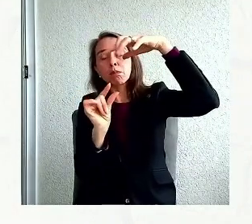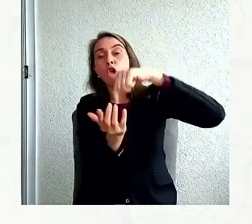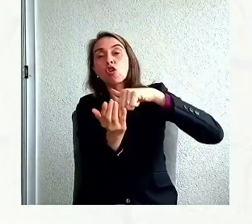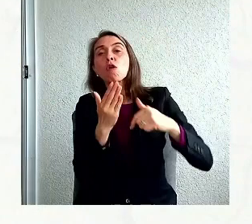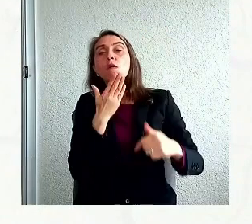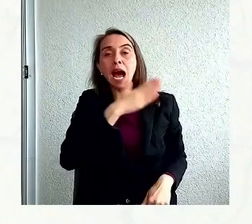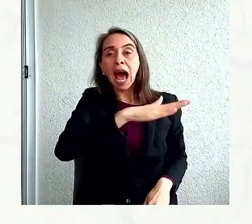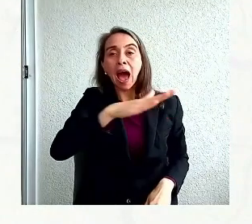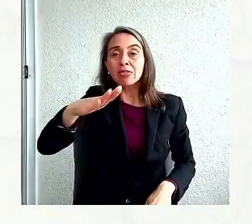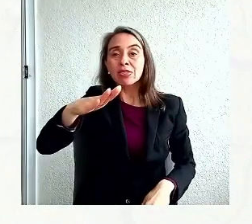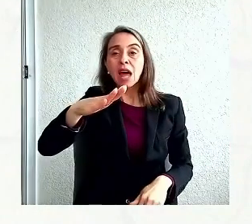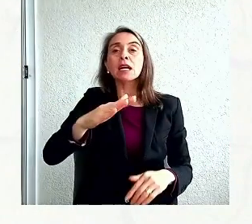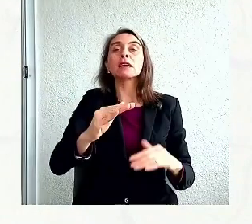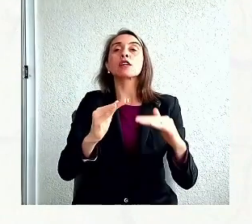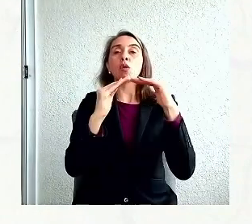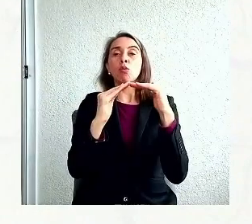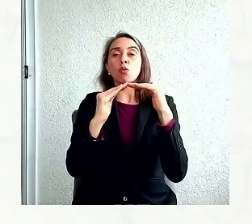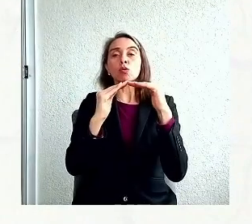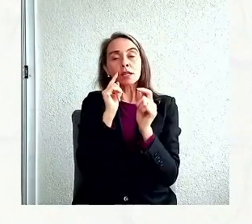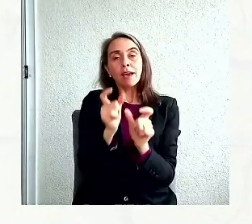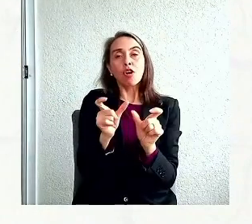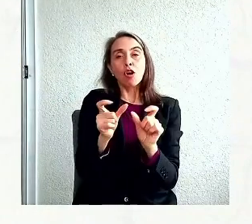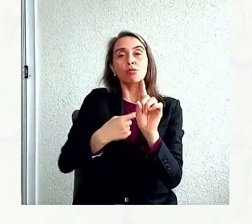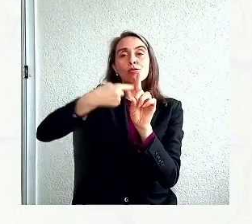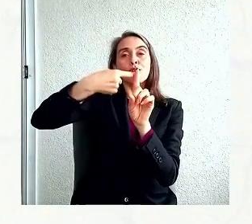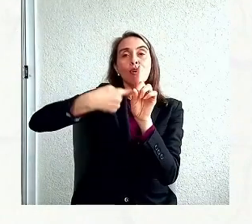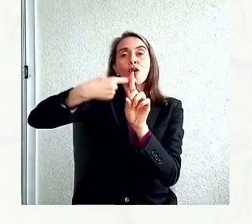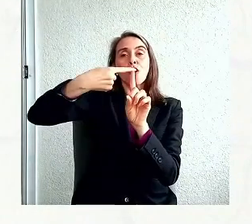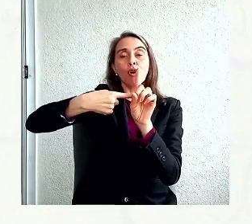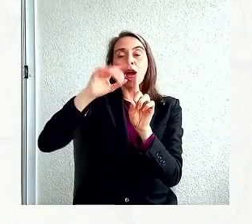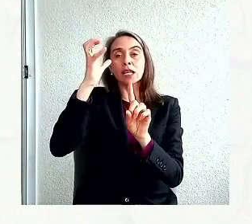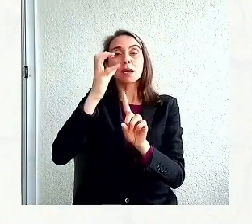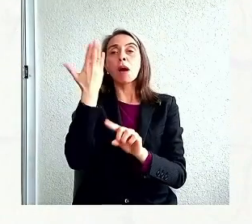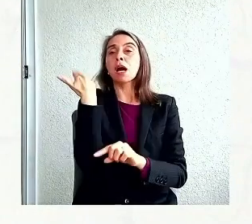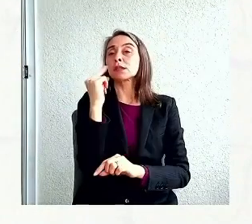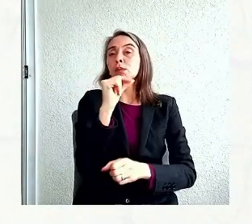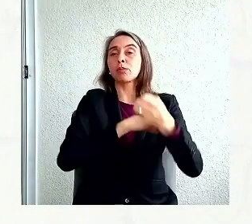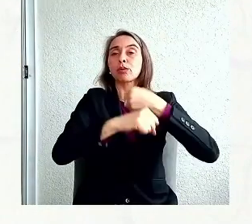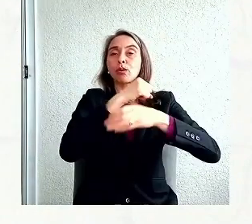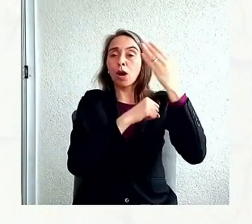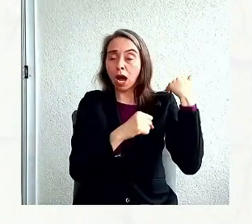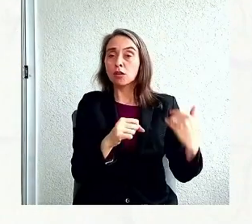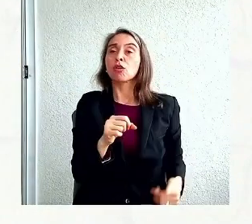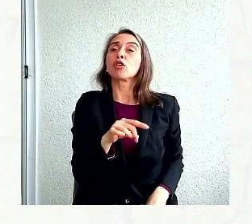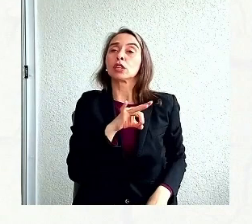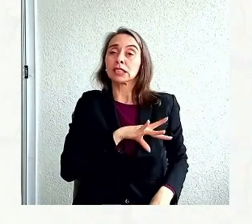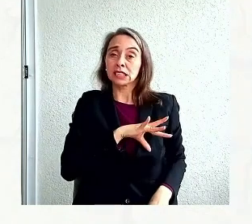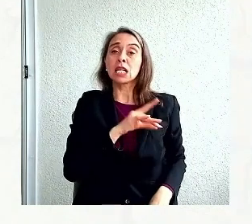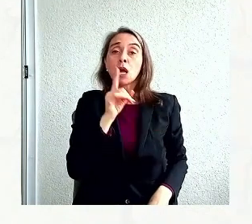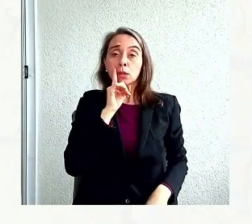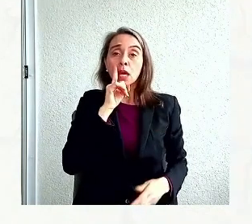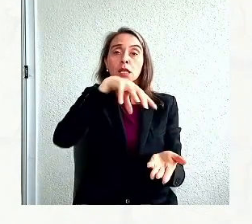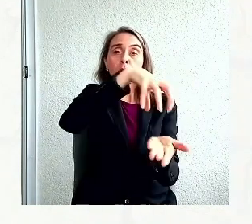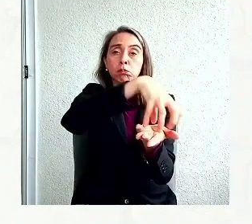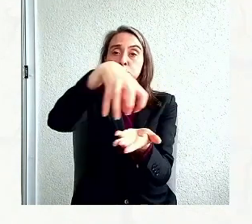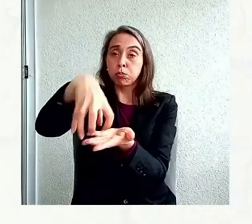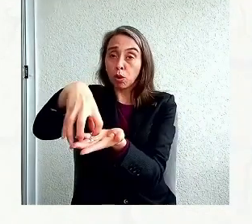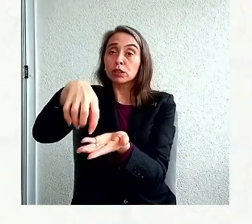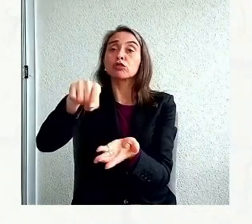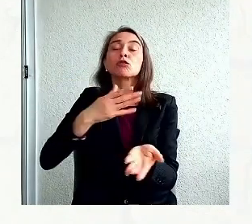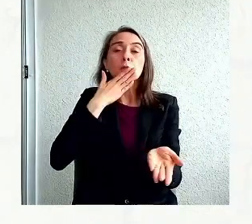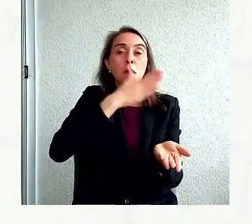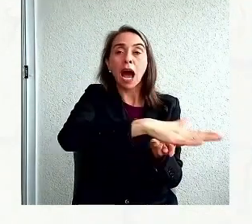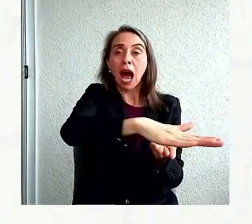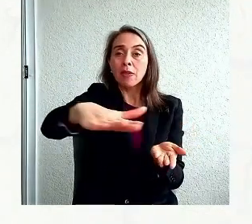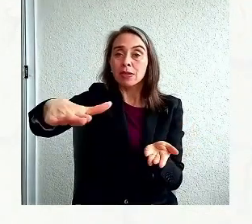Nosotros tenemos varias estaciones y también, bueno, junto a otros países aquí en la zona de la península antártica, que